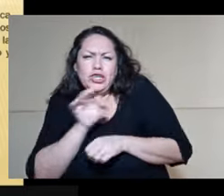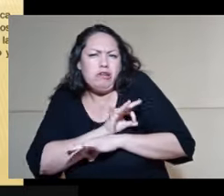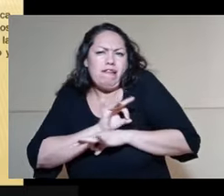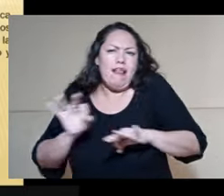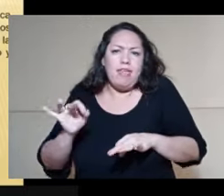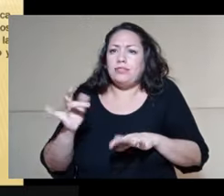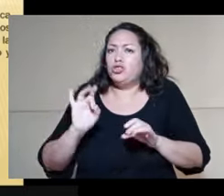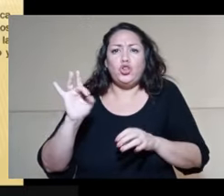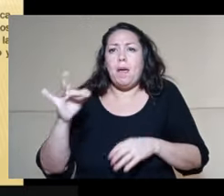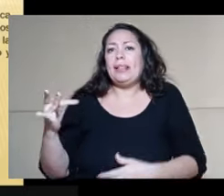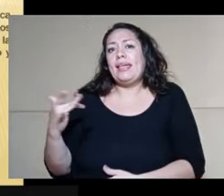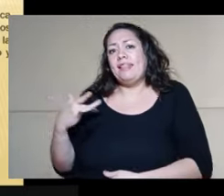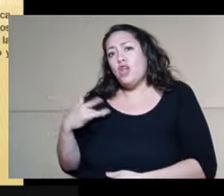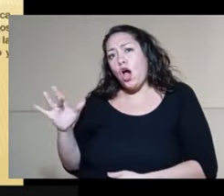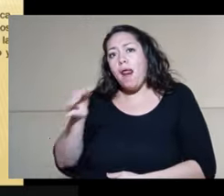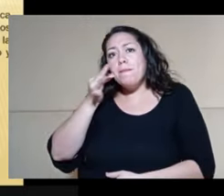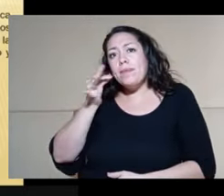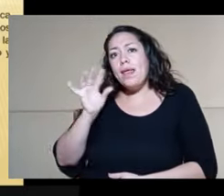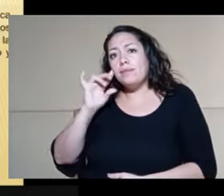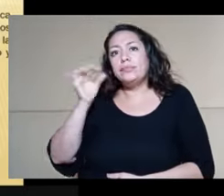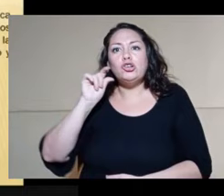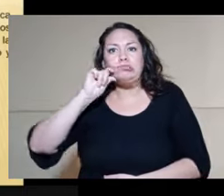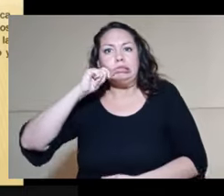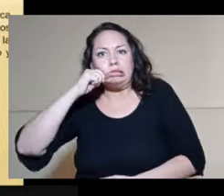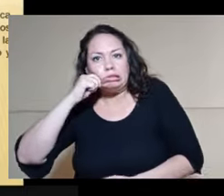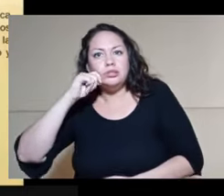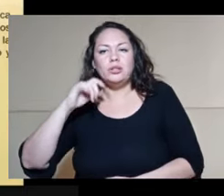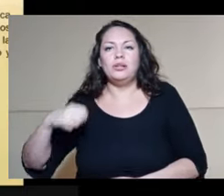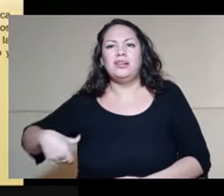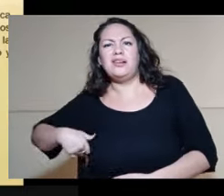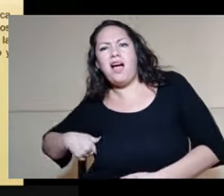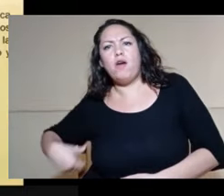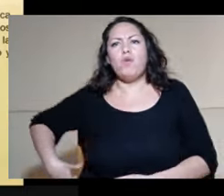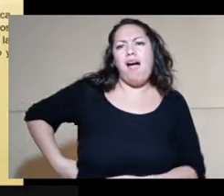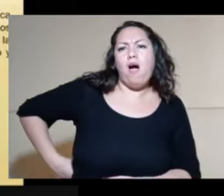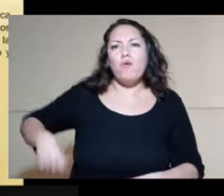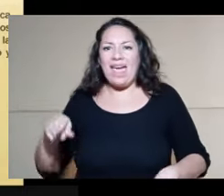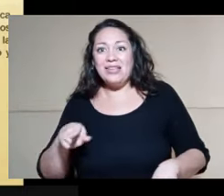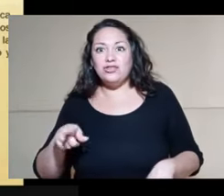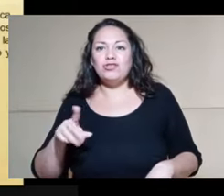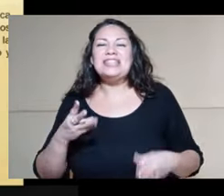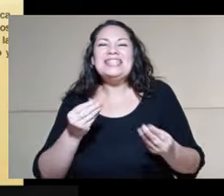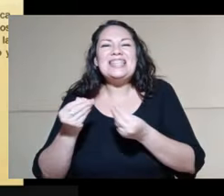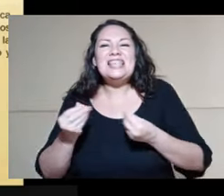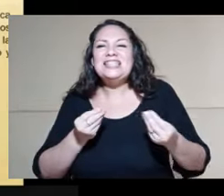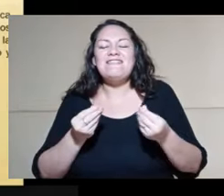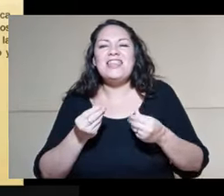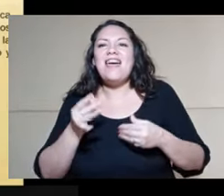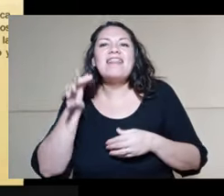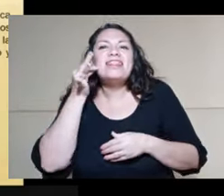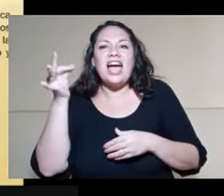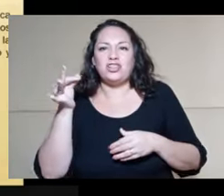calórica. ¿Eh? Simplemente sentir que me tocan la piel, que se me deforma la piel, que me pellizcan la piel. ¿Eh? Eso es